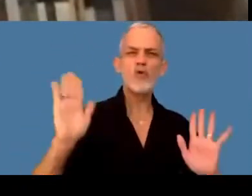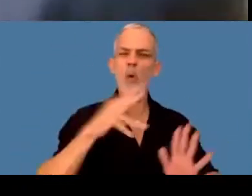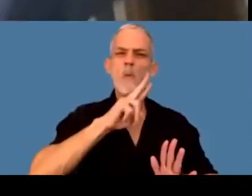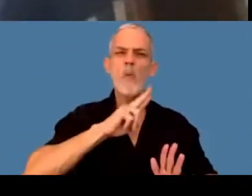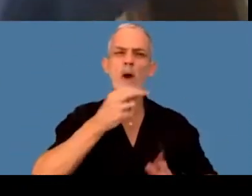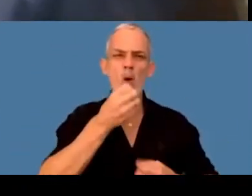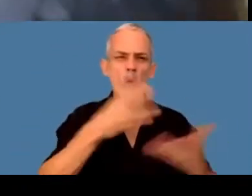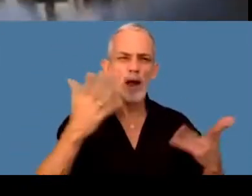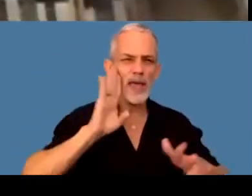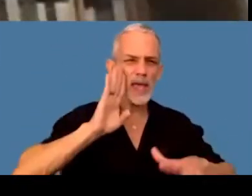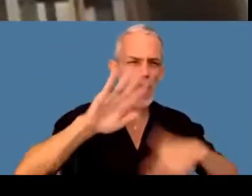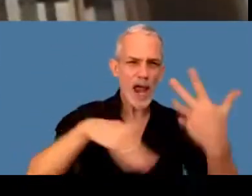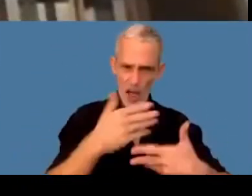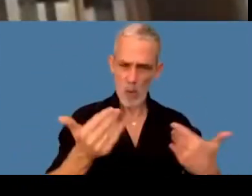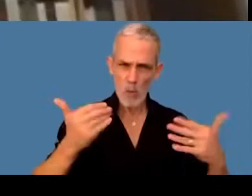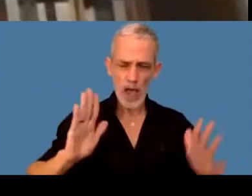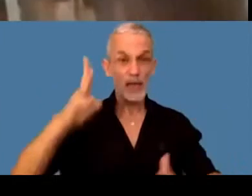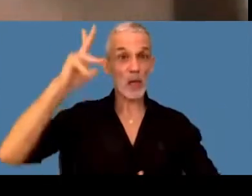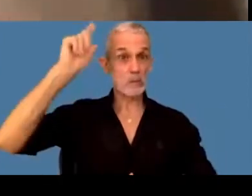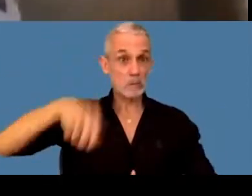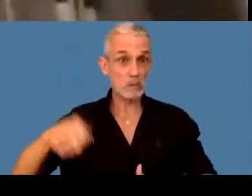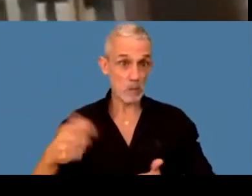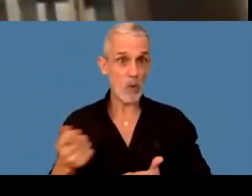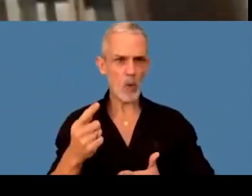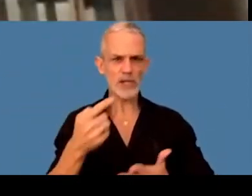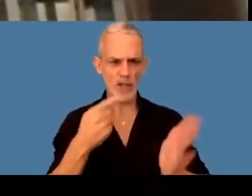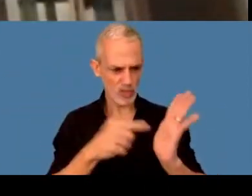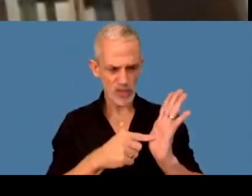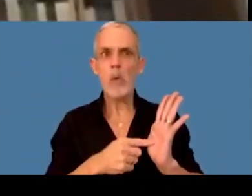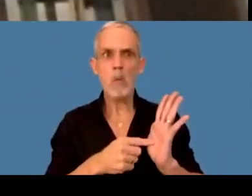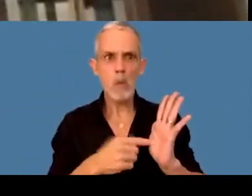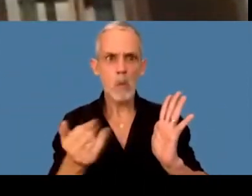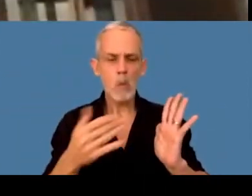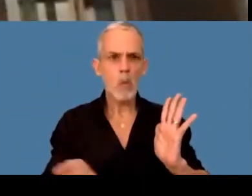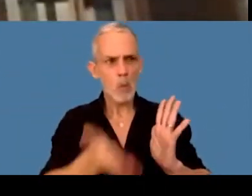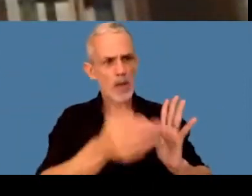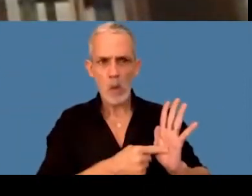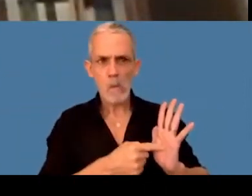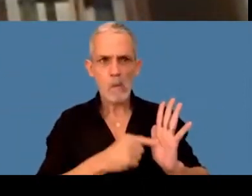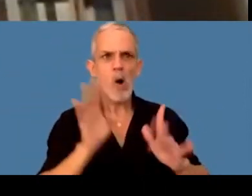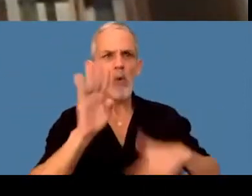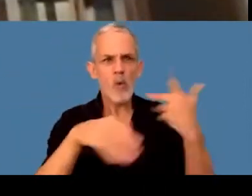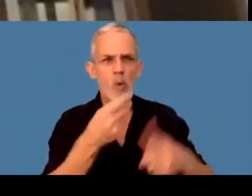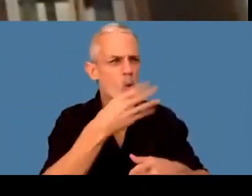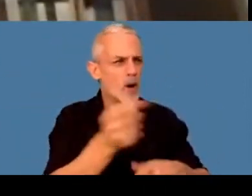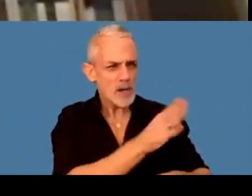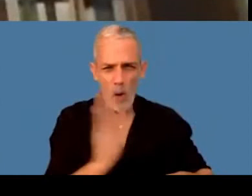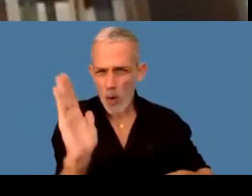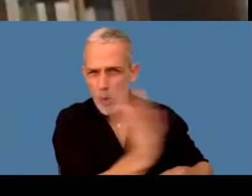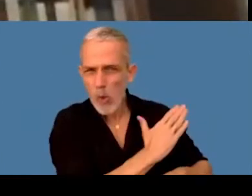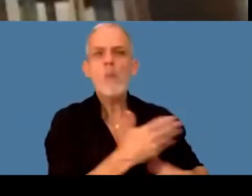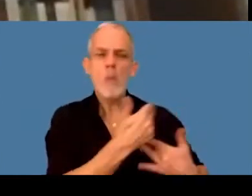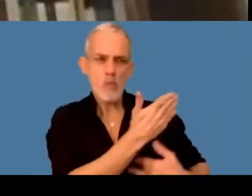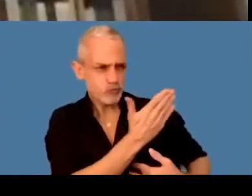Y hasta tenemos algunos fallos medios estrambóticos que parecieran querer justificar esto en algunos